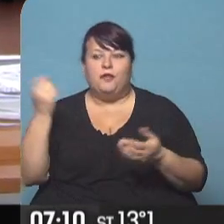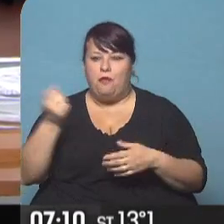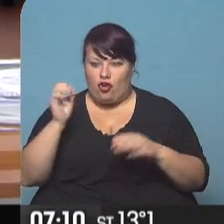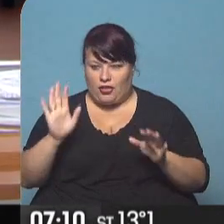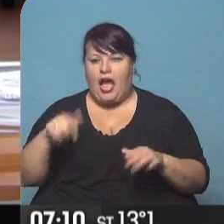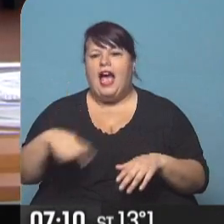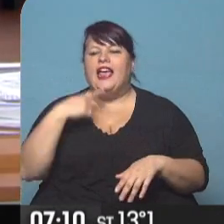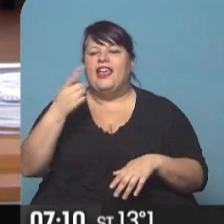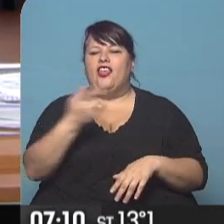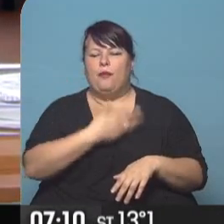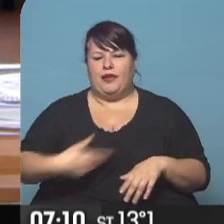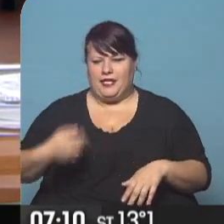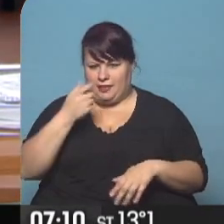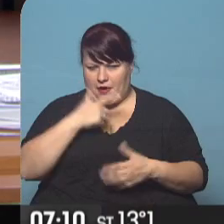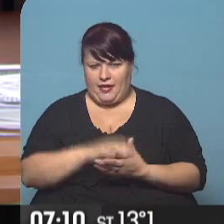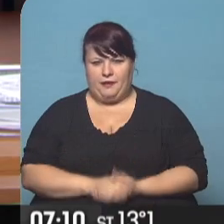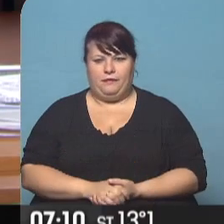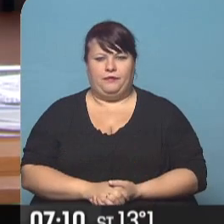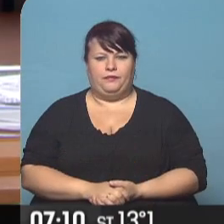importante vamos a escuchar al presidente nacional